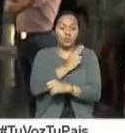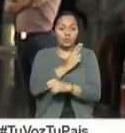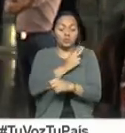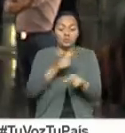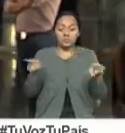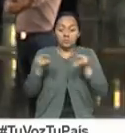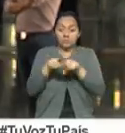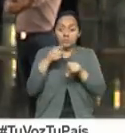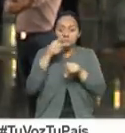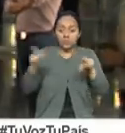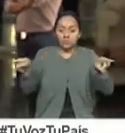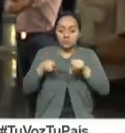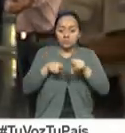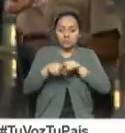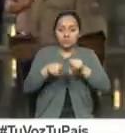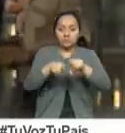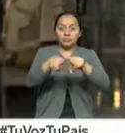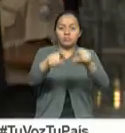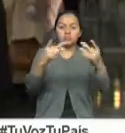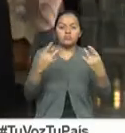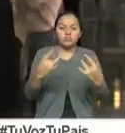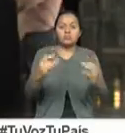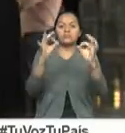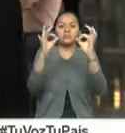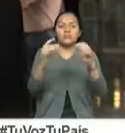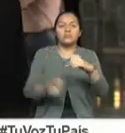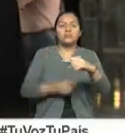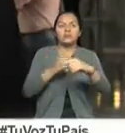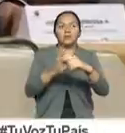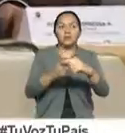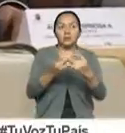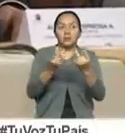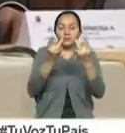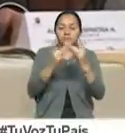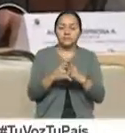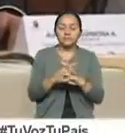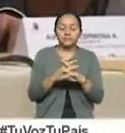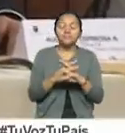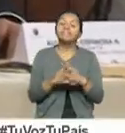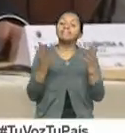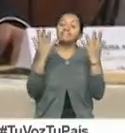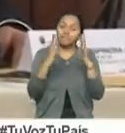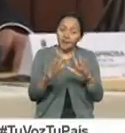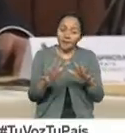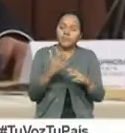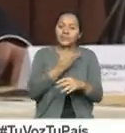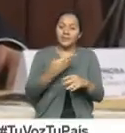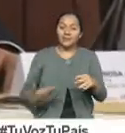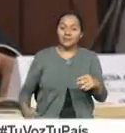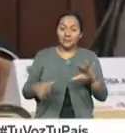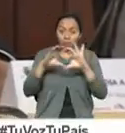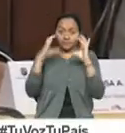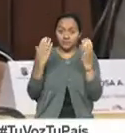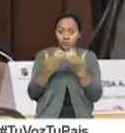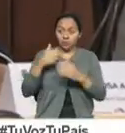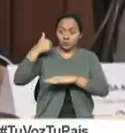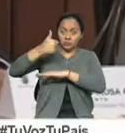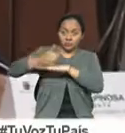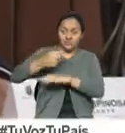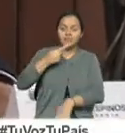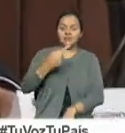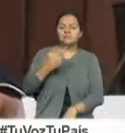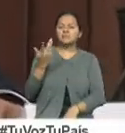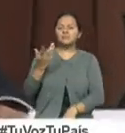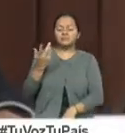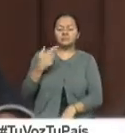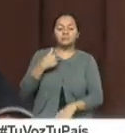con las universidades públicas en niveles de excelencia y en niveles de calidad. El titular de la mesa legislativa, Augusto Espinosa, destacó el pedido de los